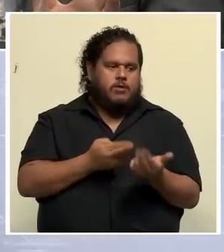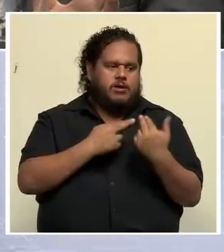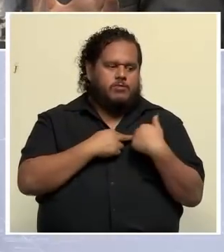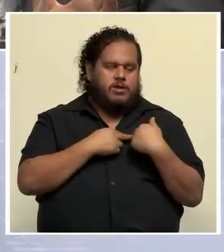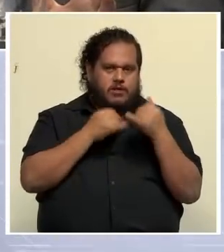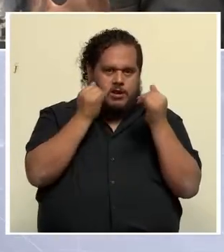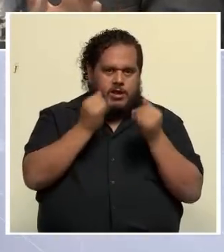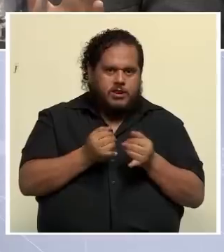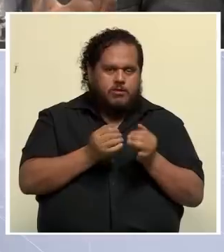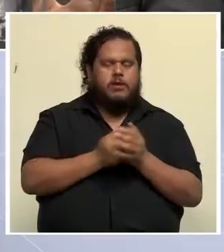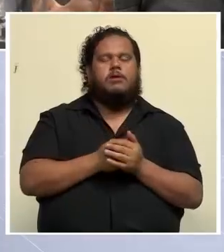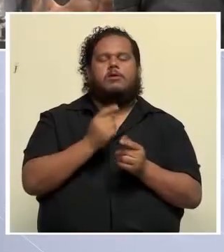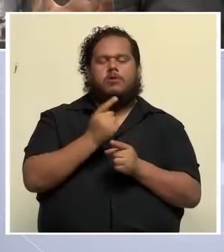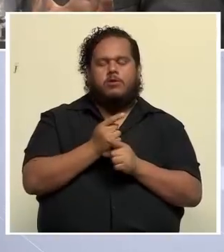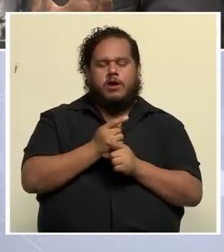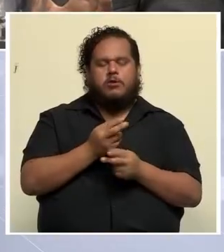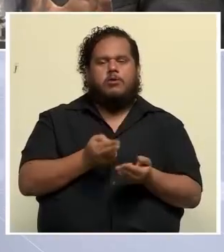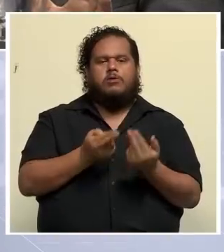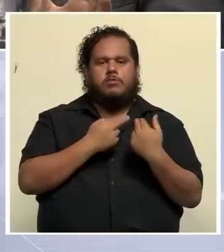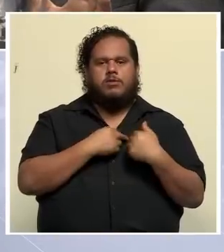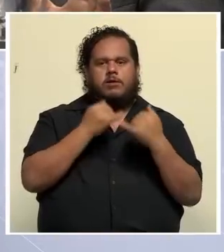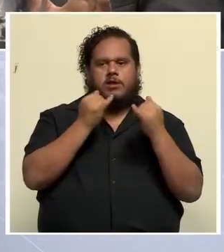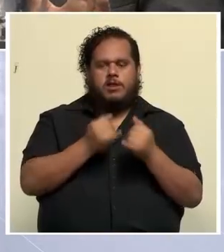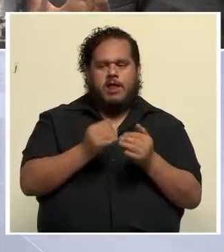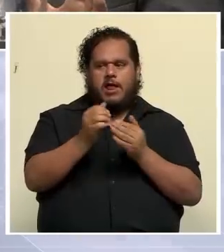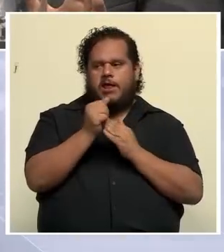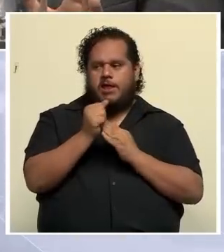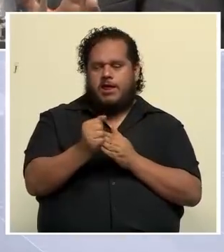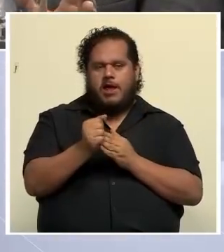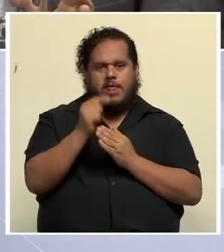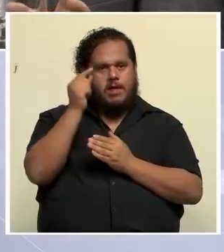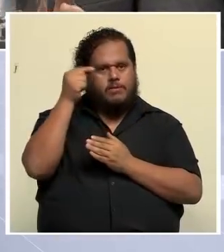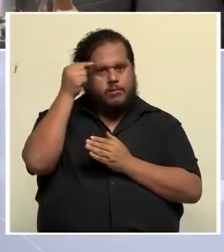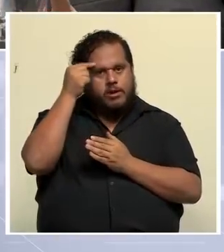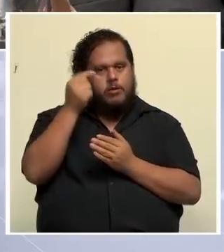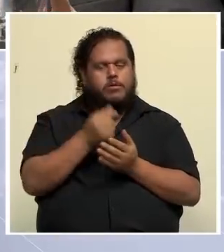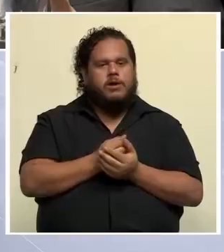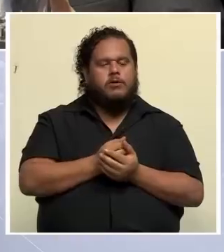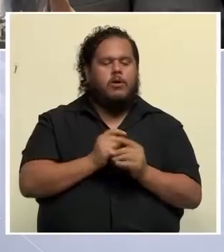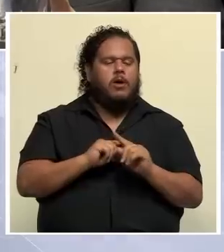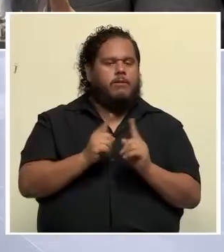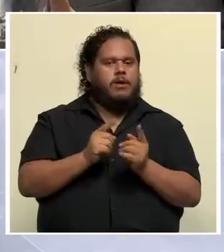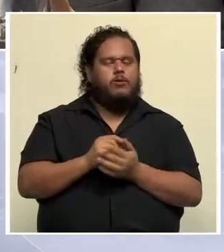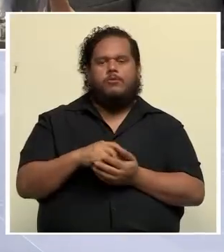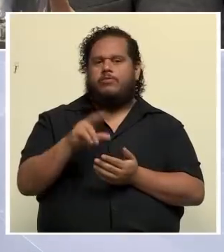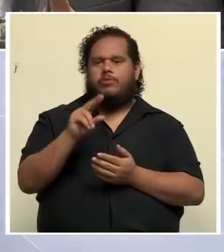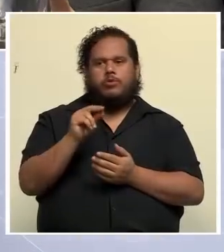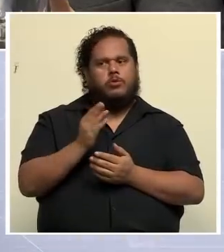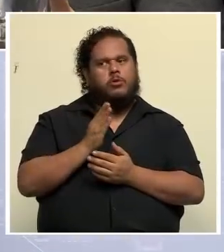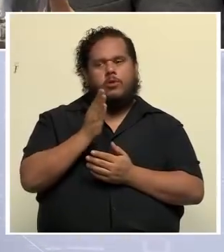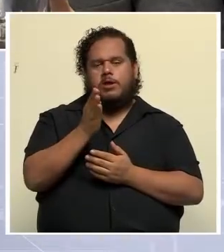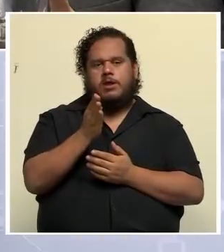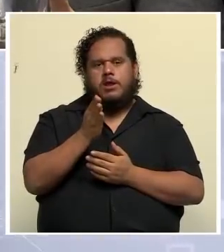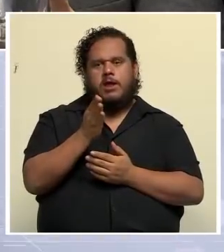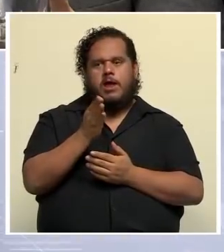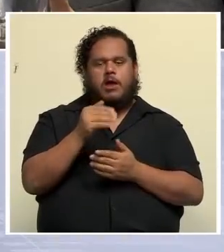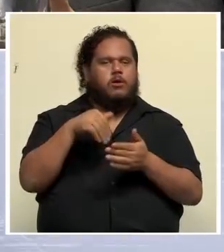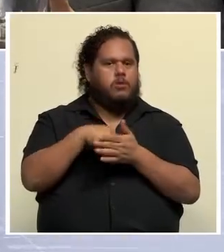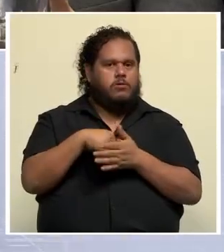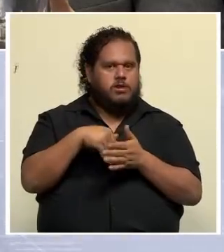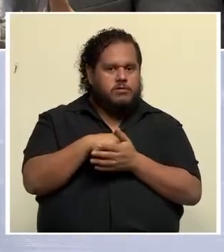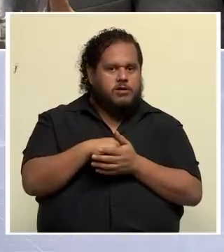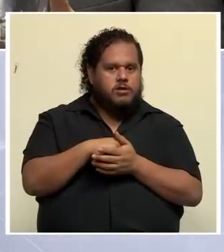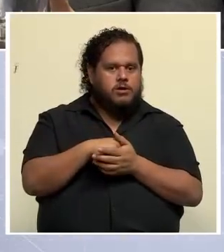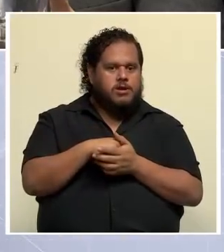don José María. Responsabilidad individual guiada por el gobierno, pero no iría con